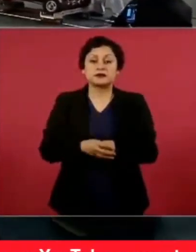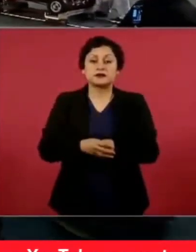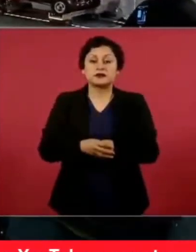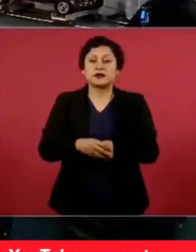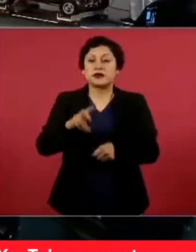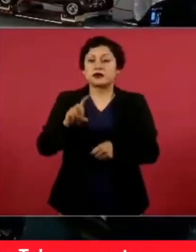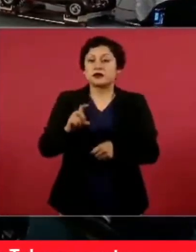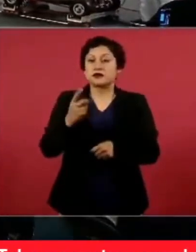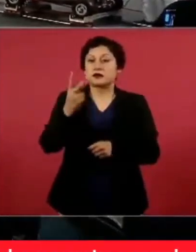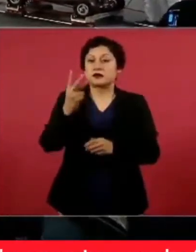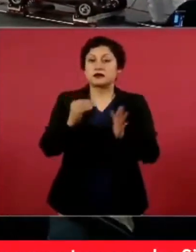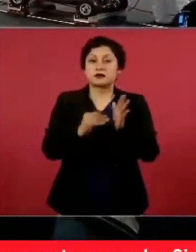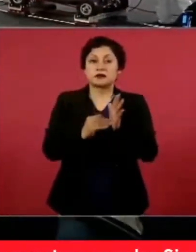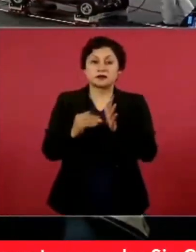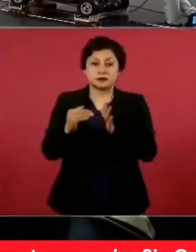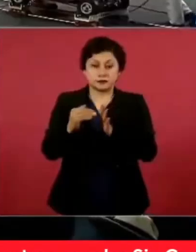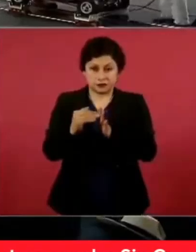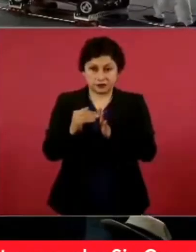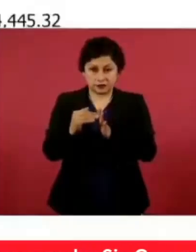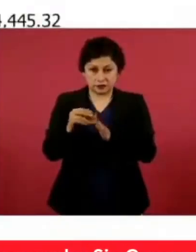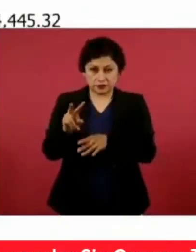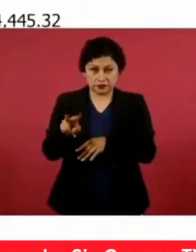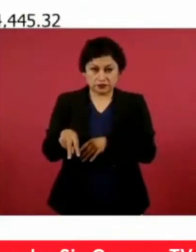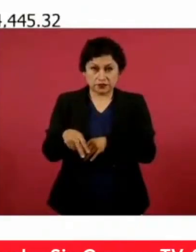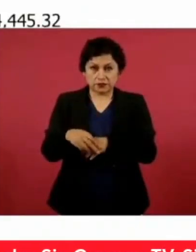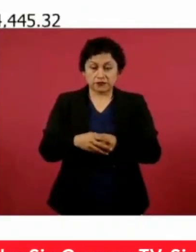32 millones, ¿no?